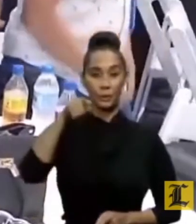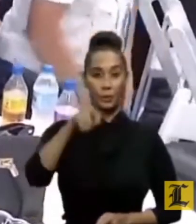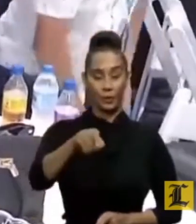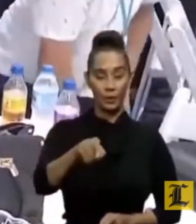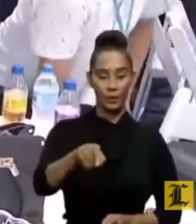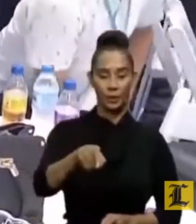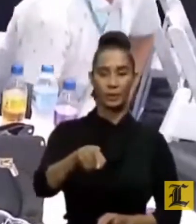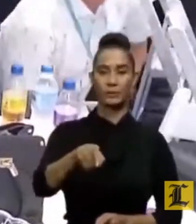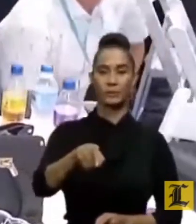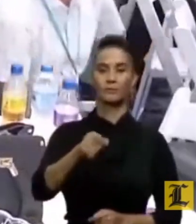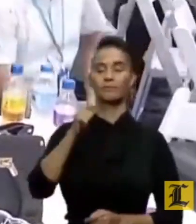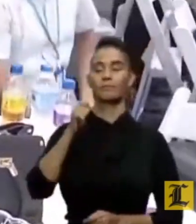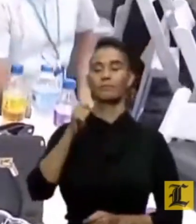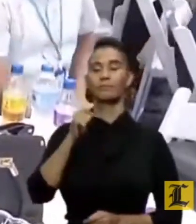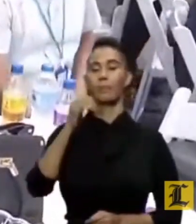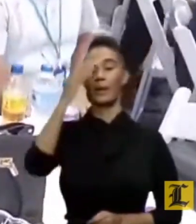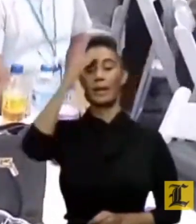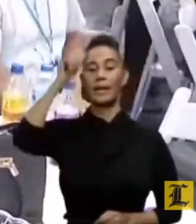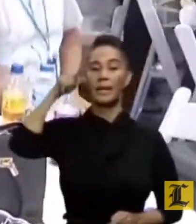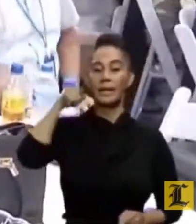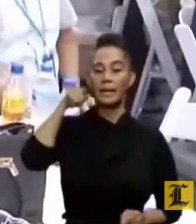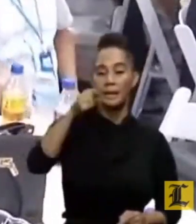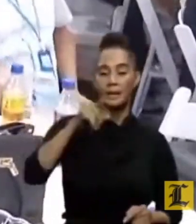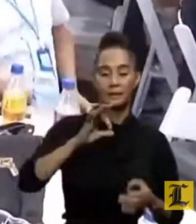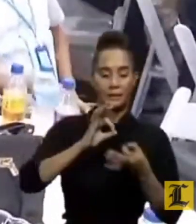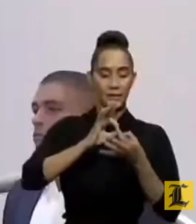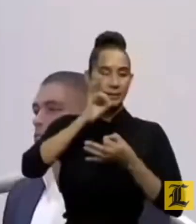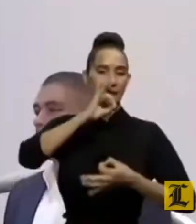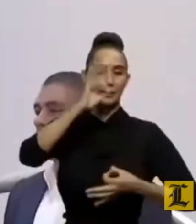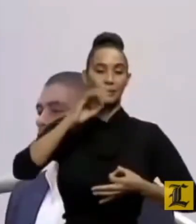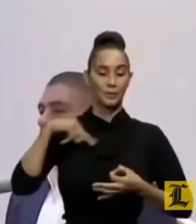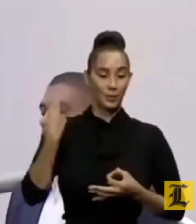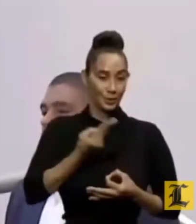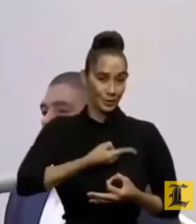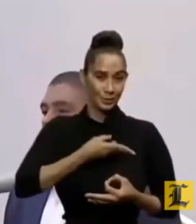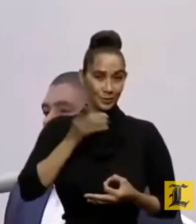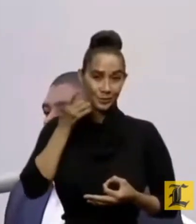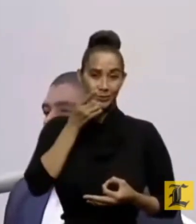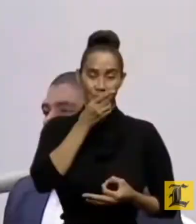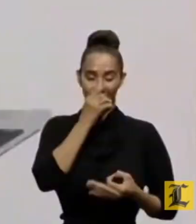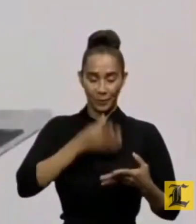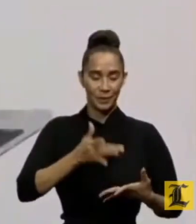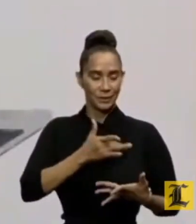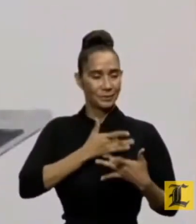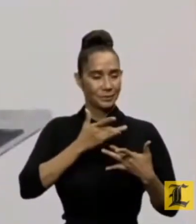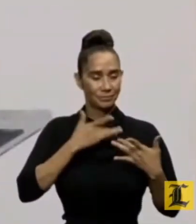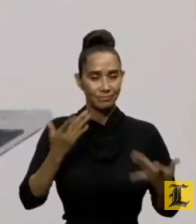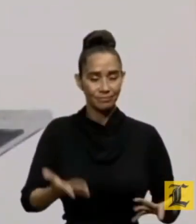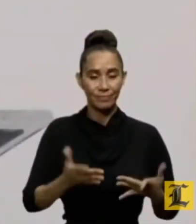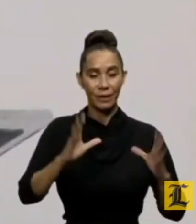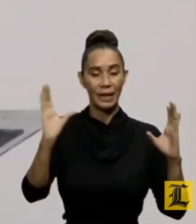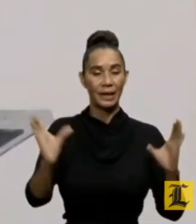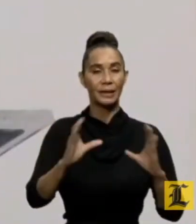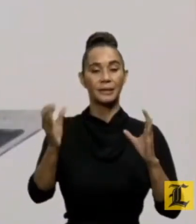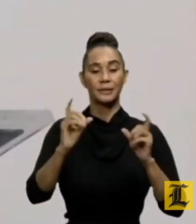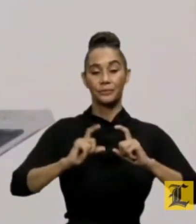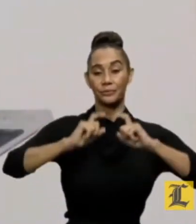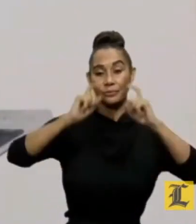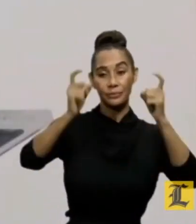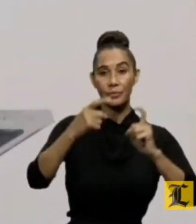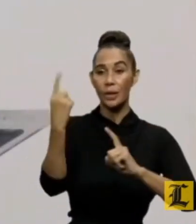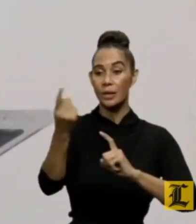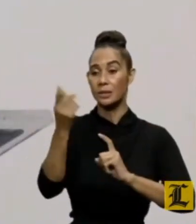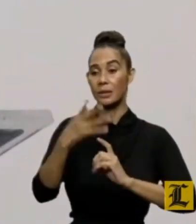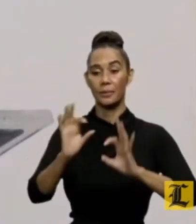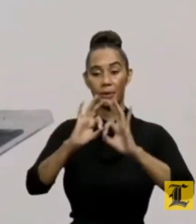ese, señores, ese es el espíritu de nosotros los dominicanos, hacerlo y de entregarle siempre